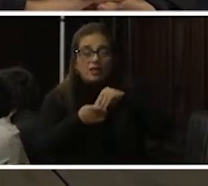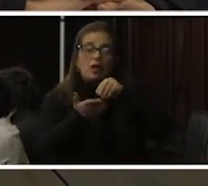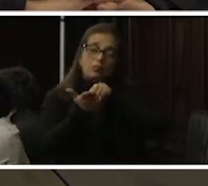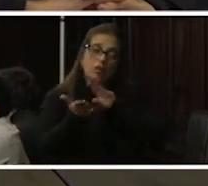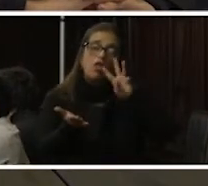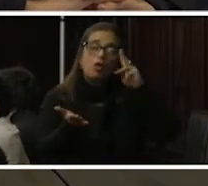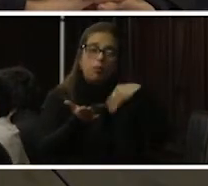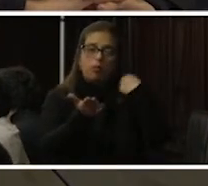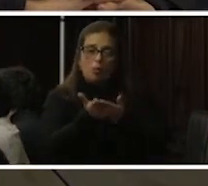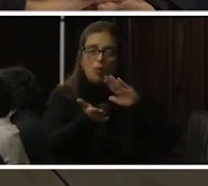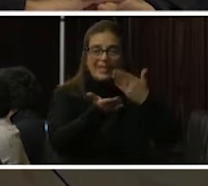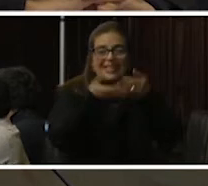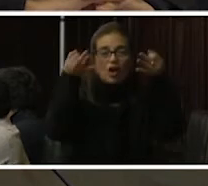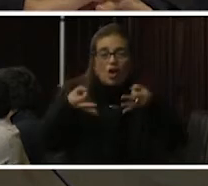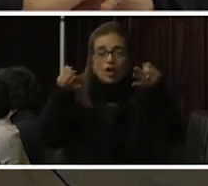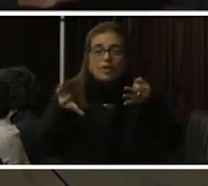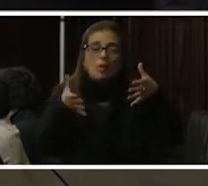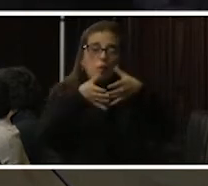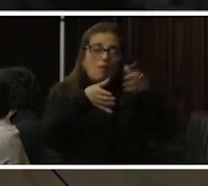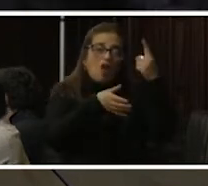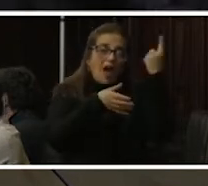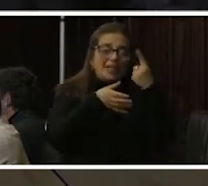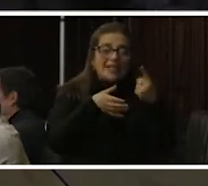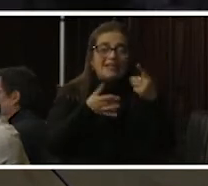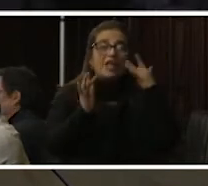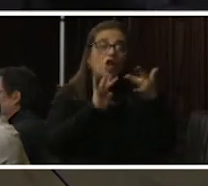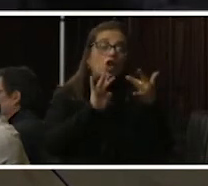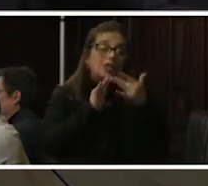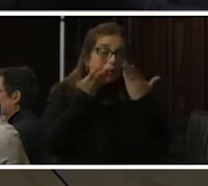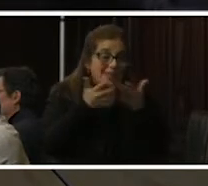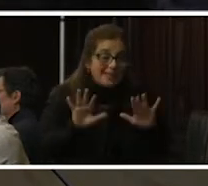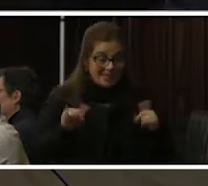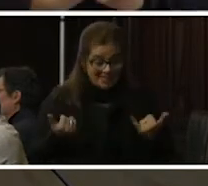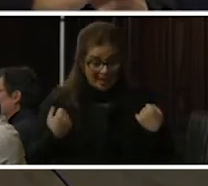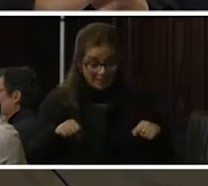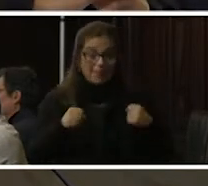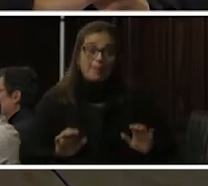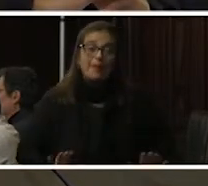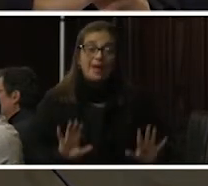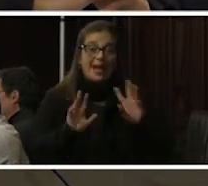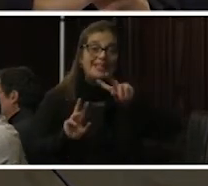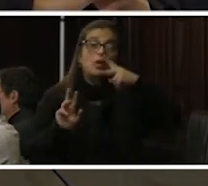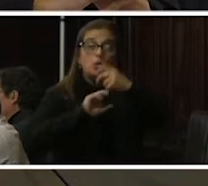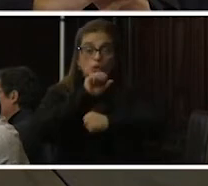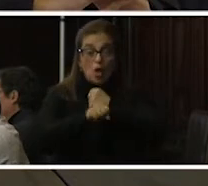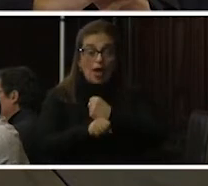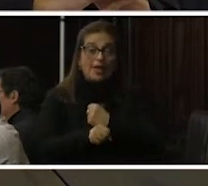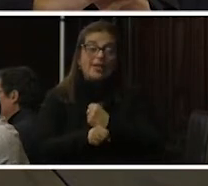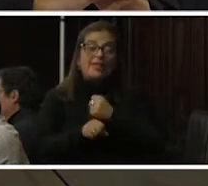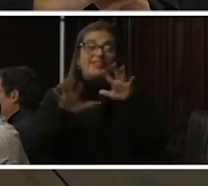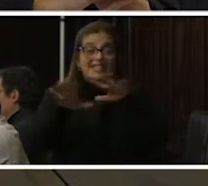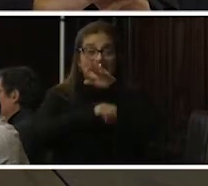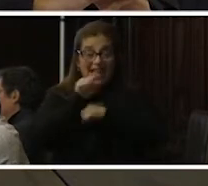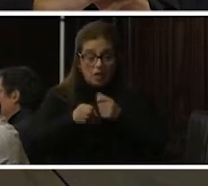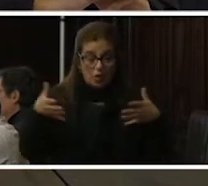recomendaciones específicas sobre pueblos en aislamiento y en contacto inicial en el Programa de Acción para el Segundo Decenio Internacional de los Pueblos Indígenas